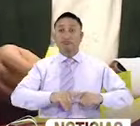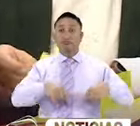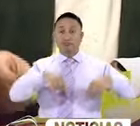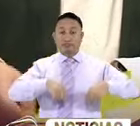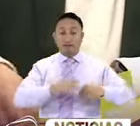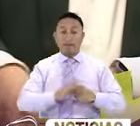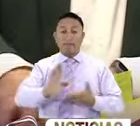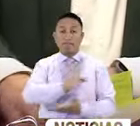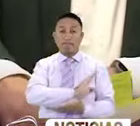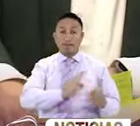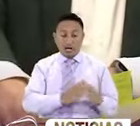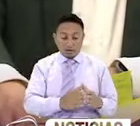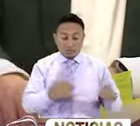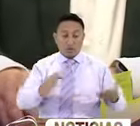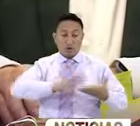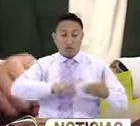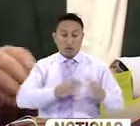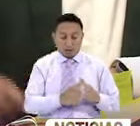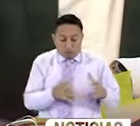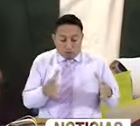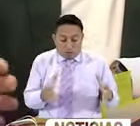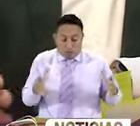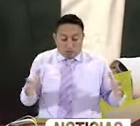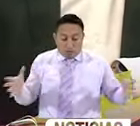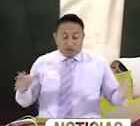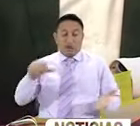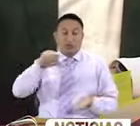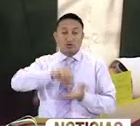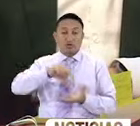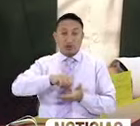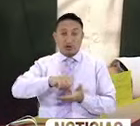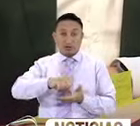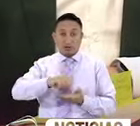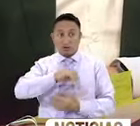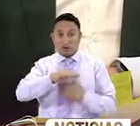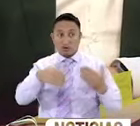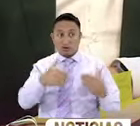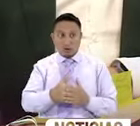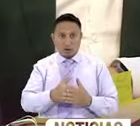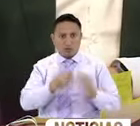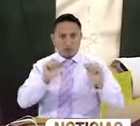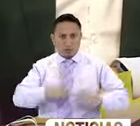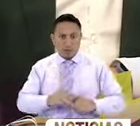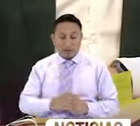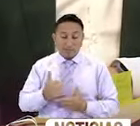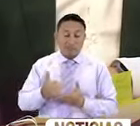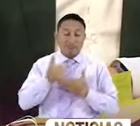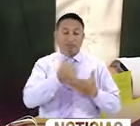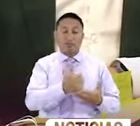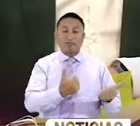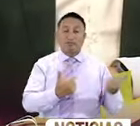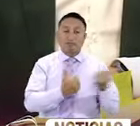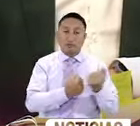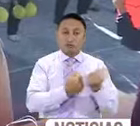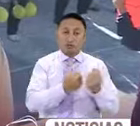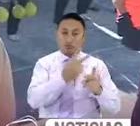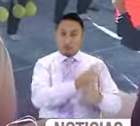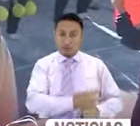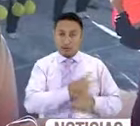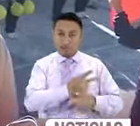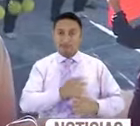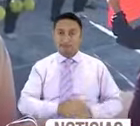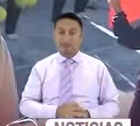las comunidades, las ciudades estén aptas para que puedan brindar protección y seguridad a nuestros niños. El trabajo ya